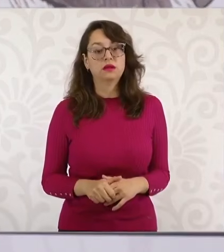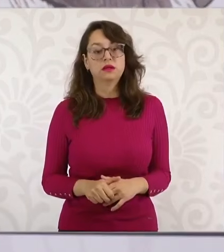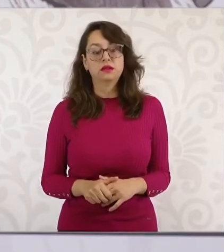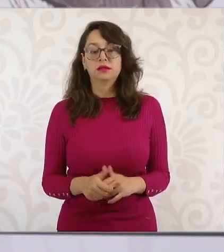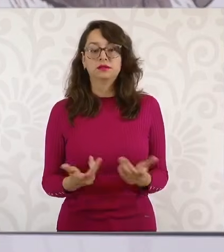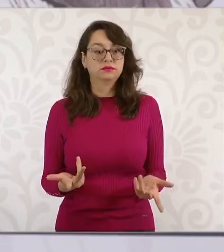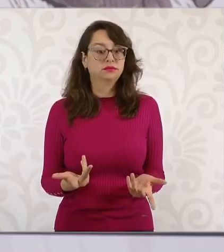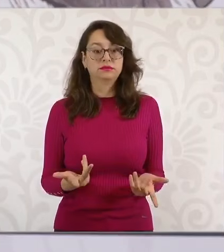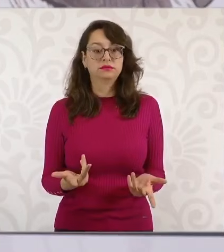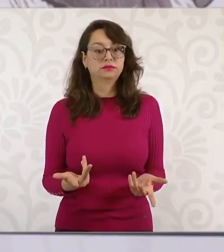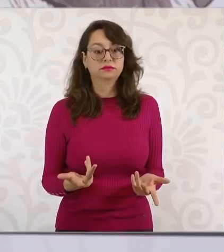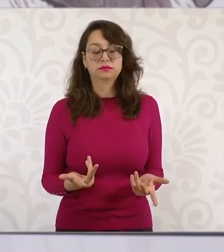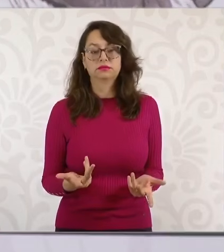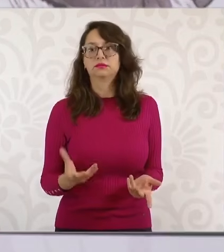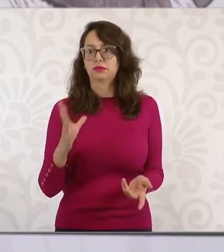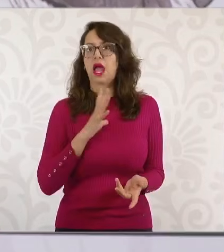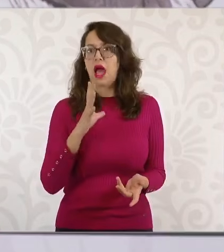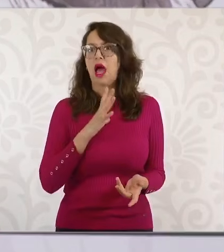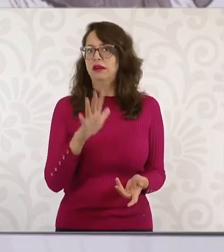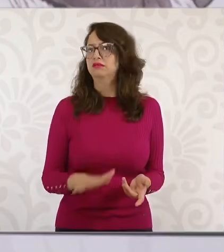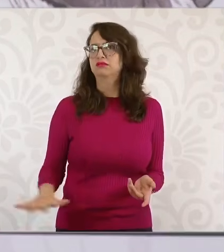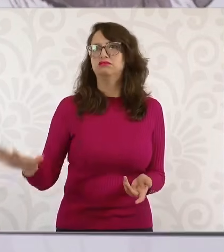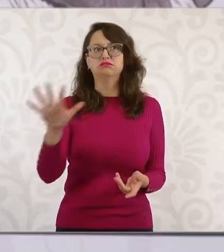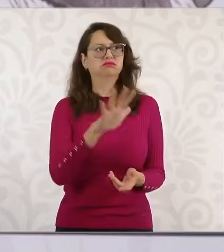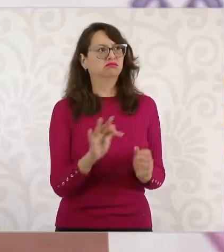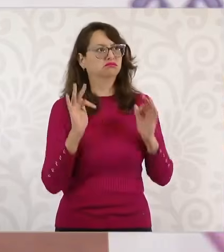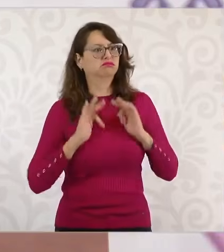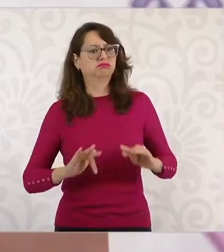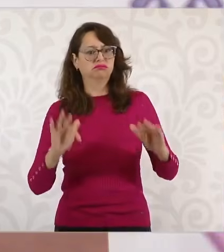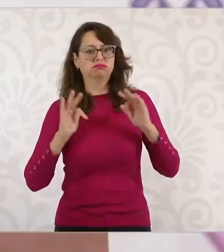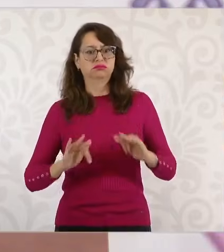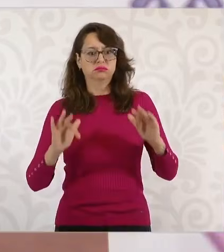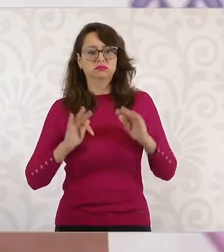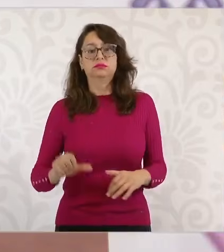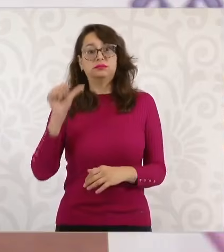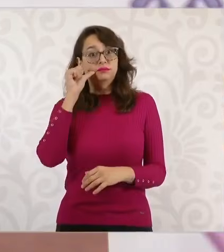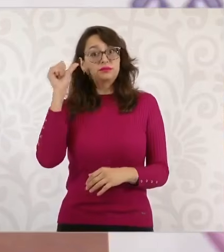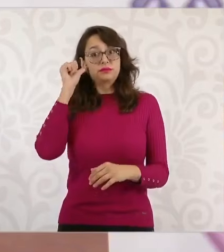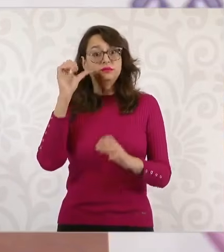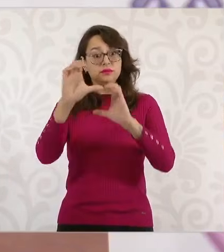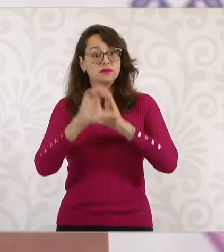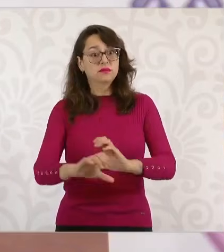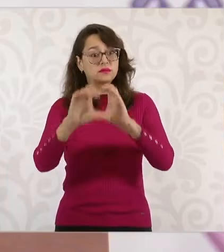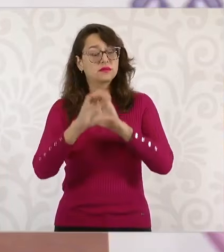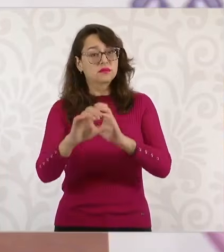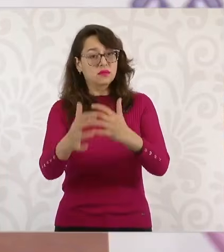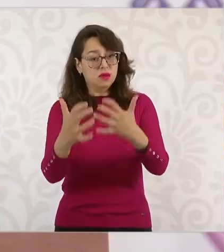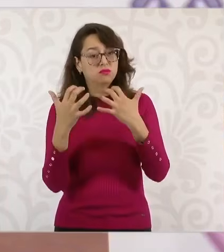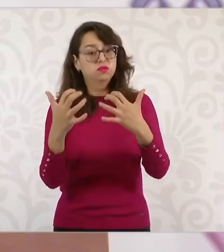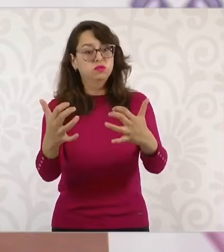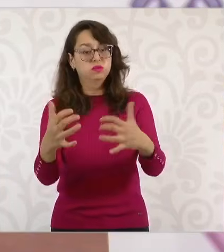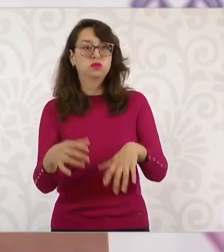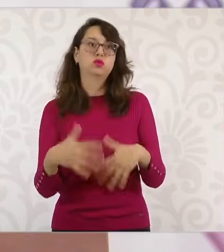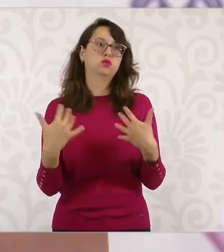Entonces hay un reconocimiento de nuestro país. Y el concierto de ayer, primero pues